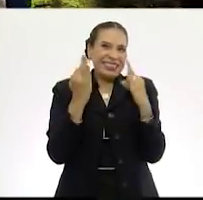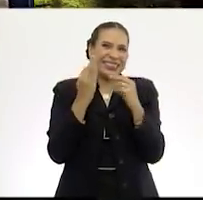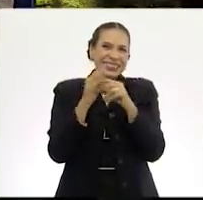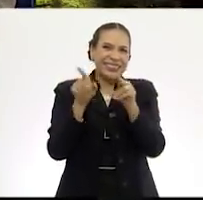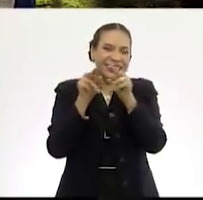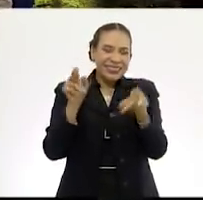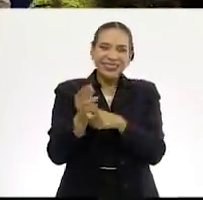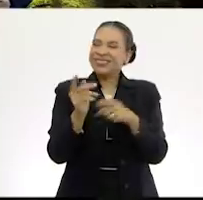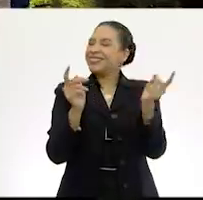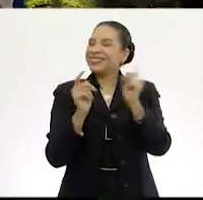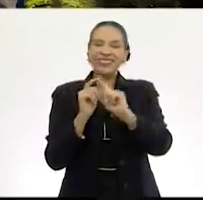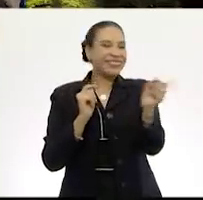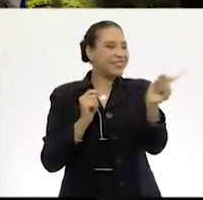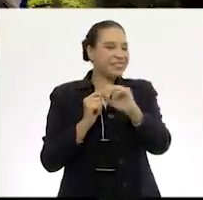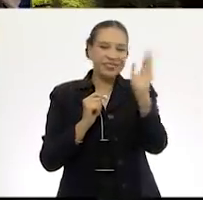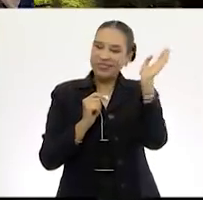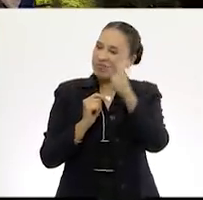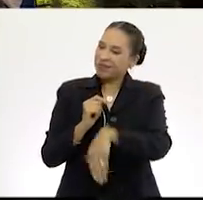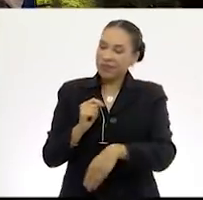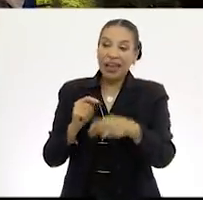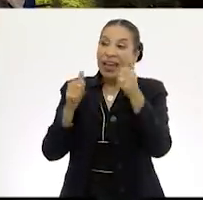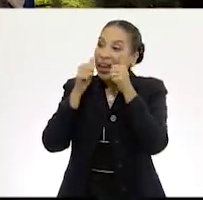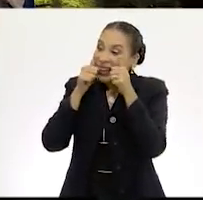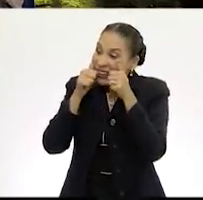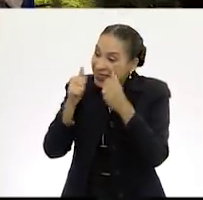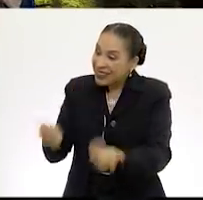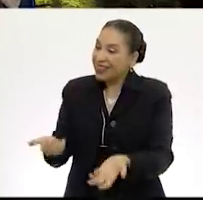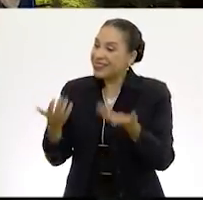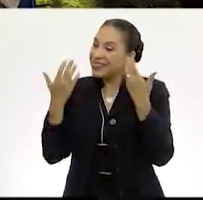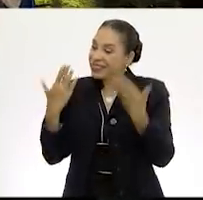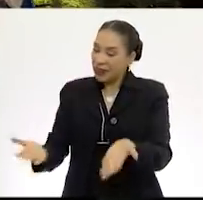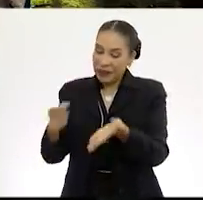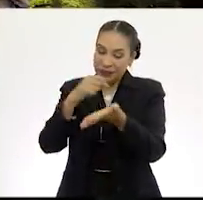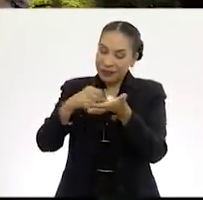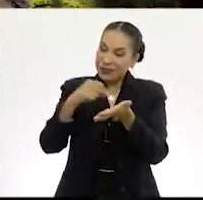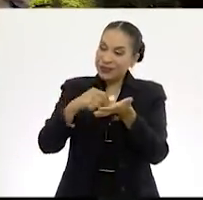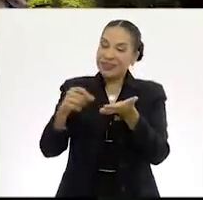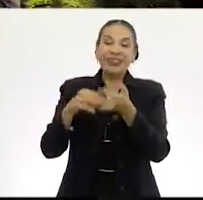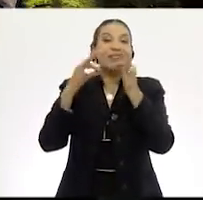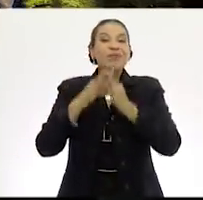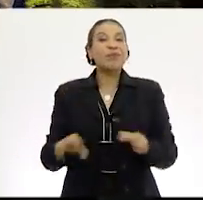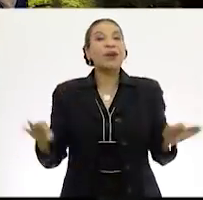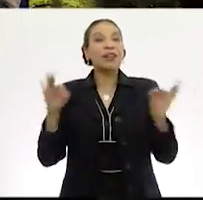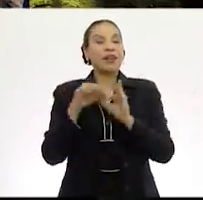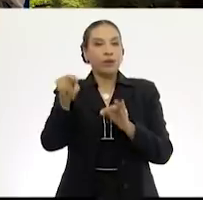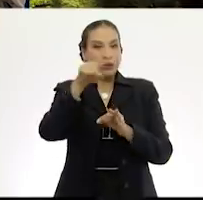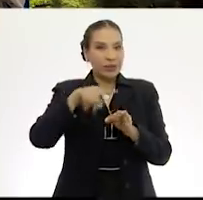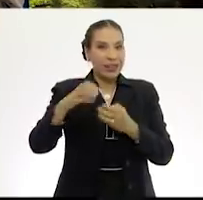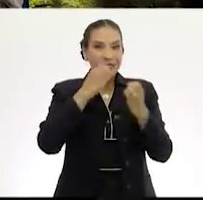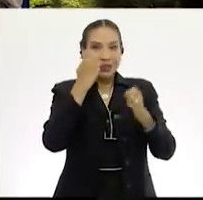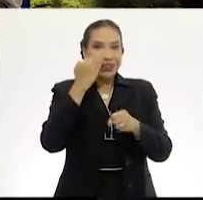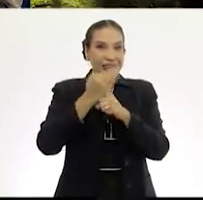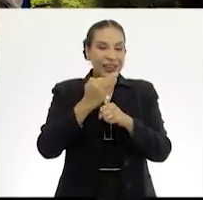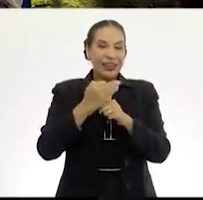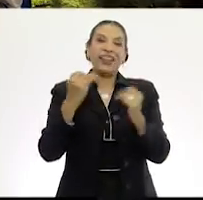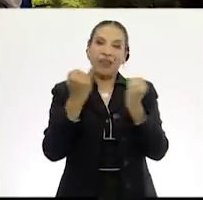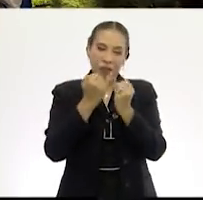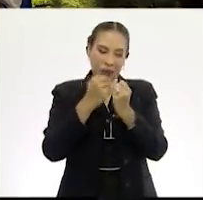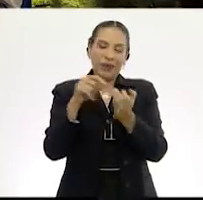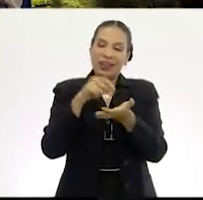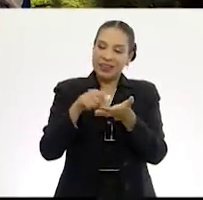sé. No. A ver, pongan mucha atención. Sí. Tome nota porque es importante. Y ustedes, estudiantes en clase, también tomen